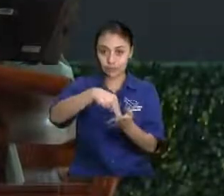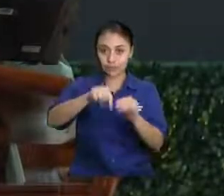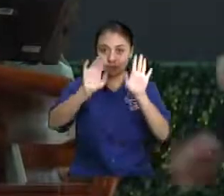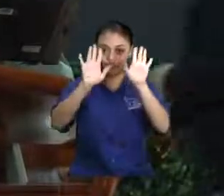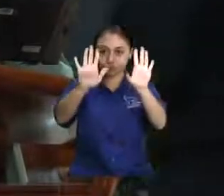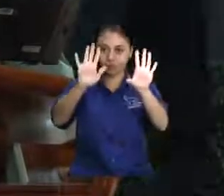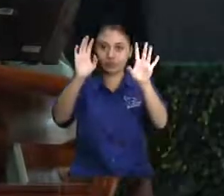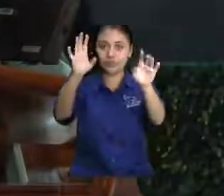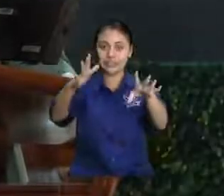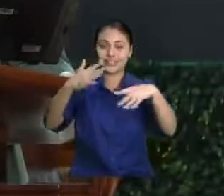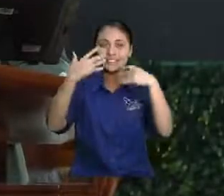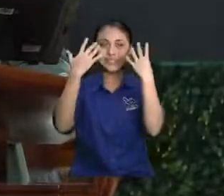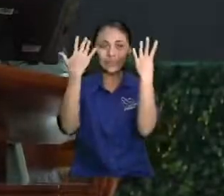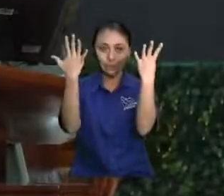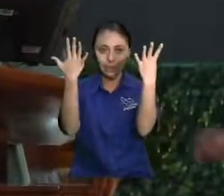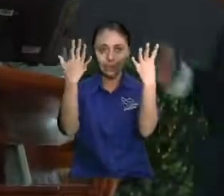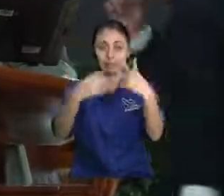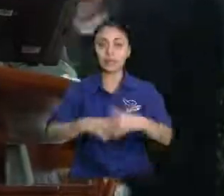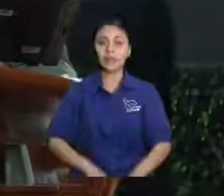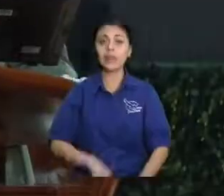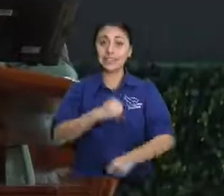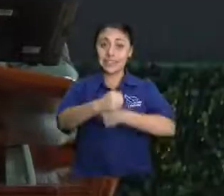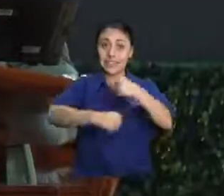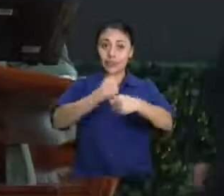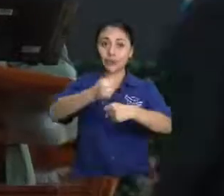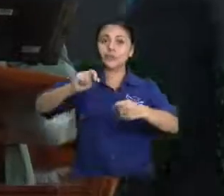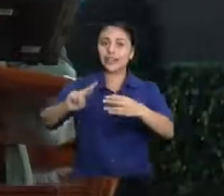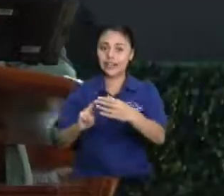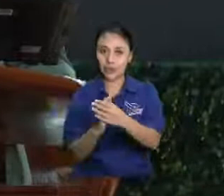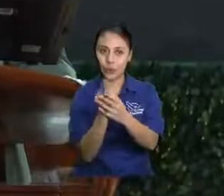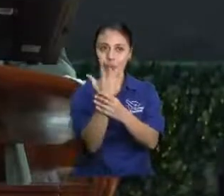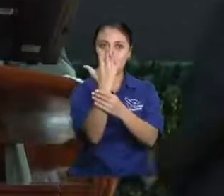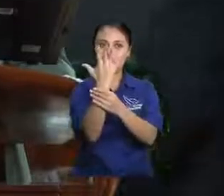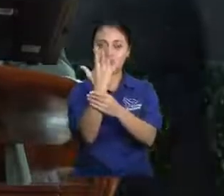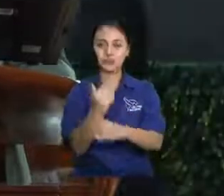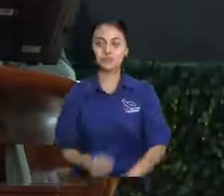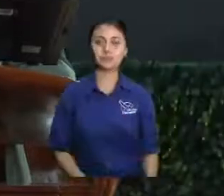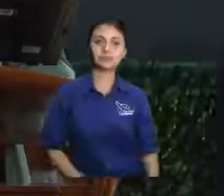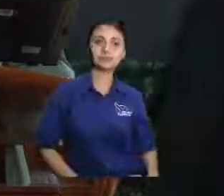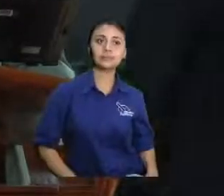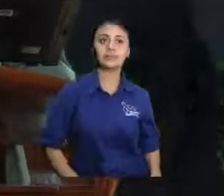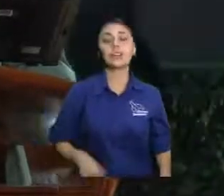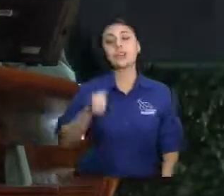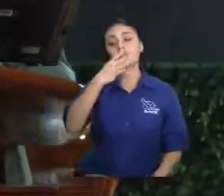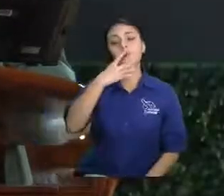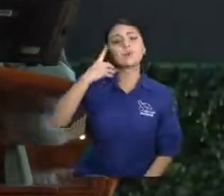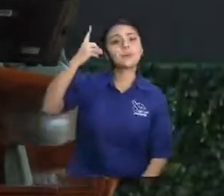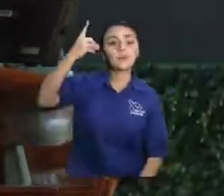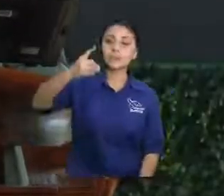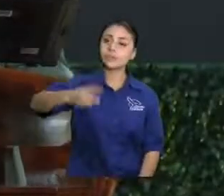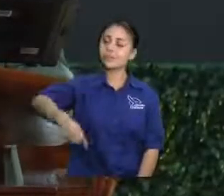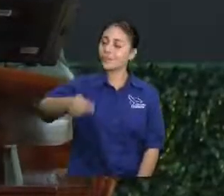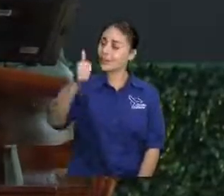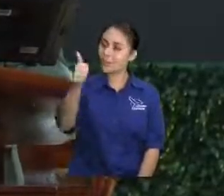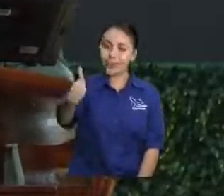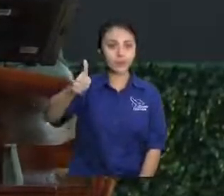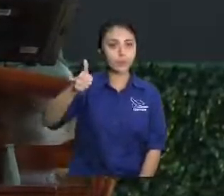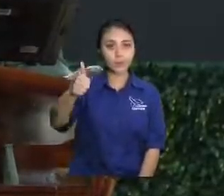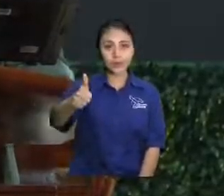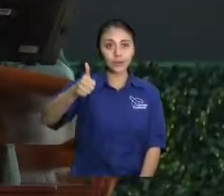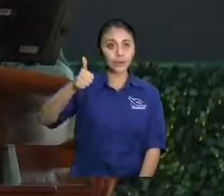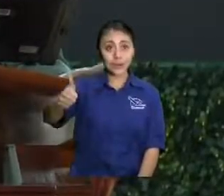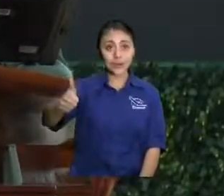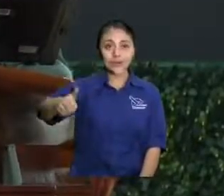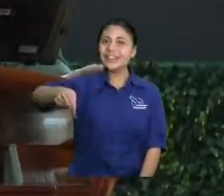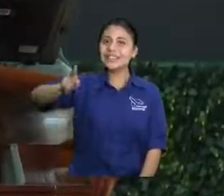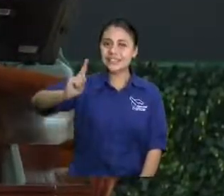bueno, del año del renuevo, ¿verdad? Dios ha sido bueno, bueno, bueno, bueno